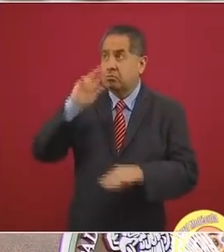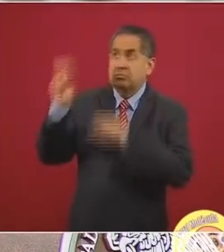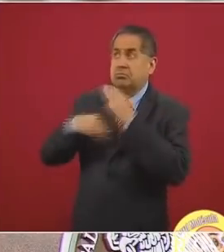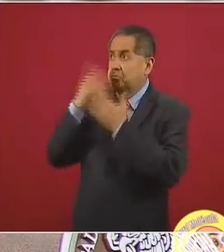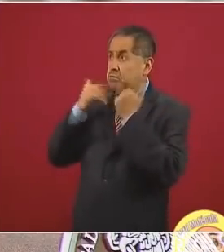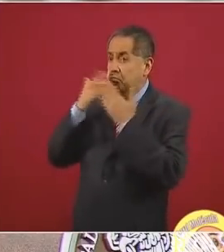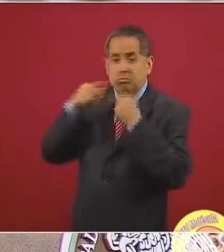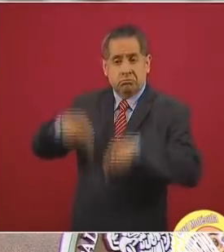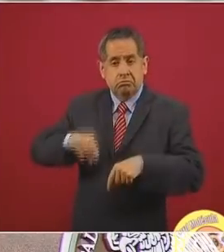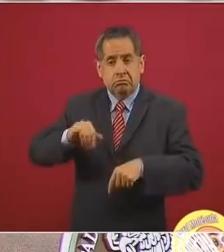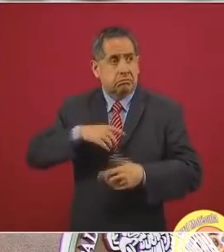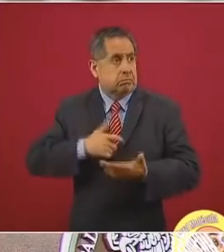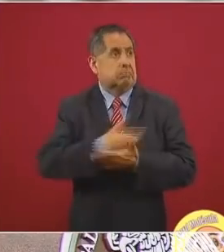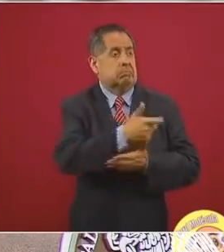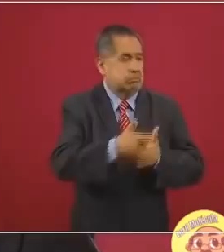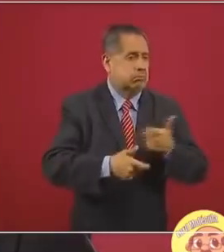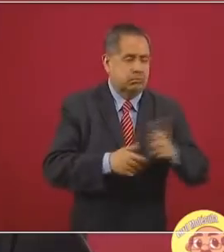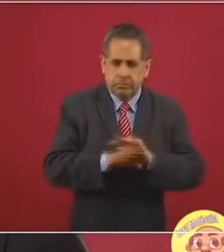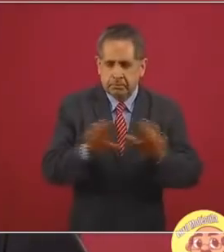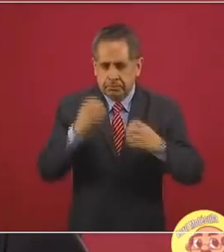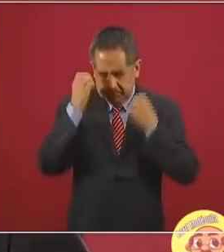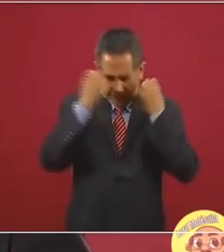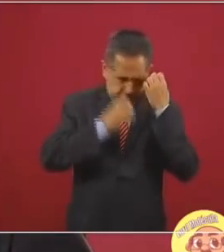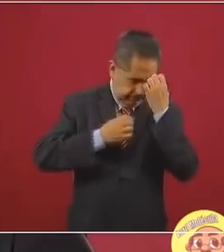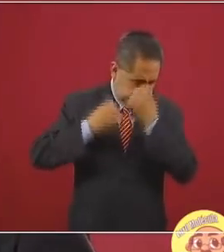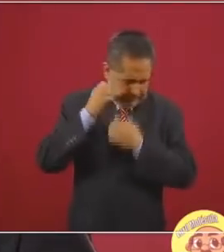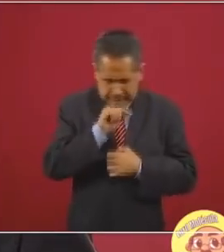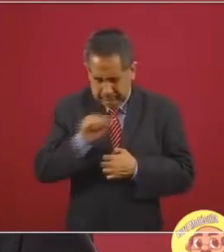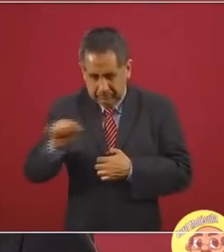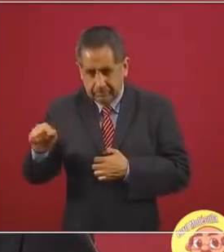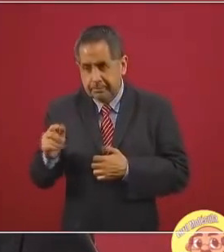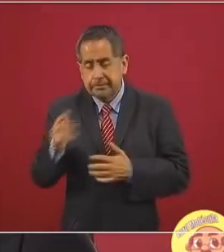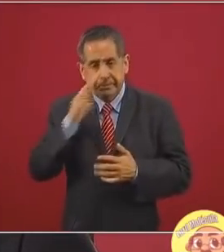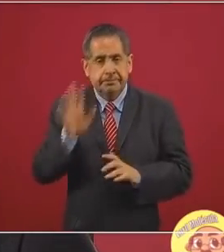del mundo. Entonces, vamos a revisar esto,